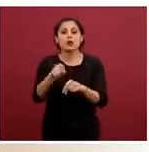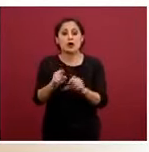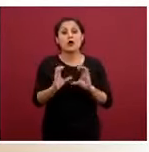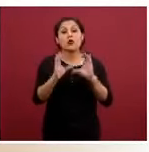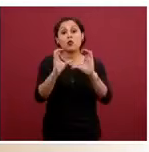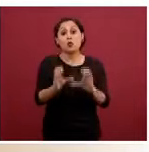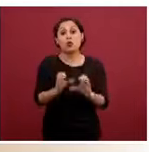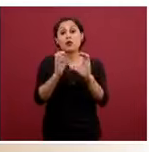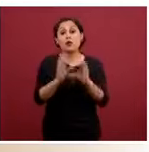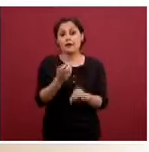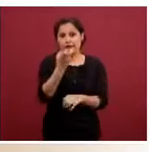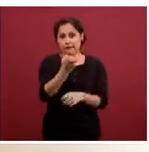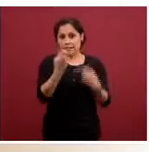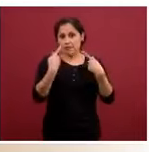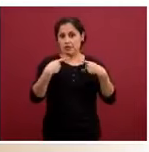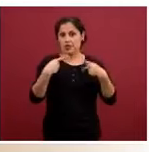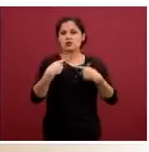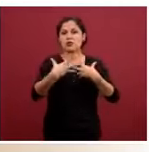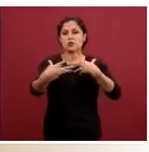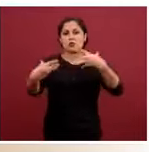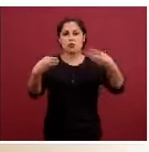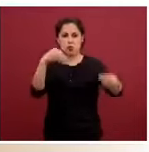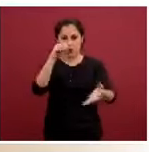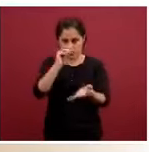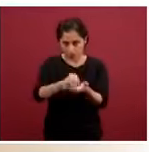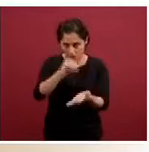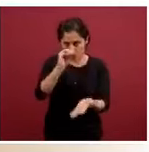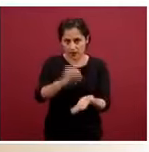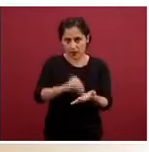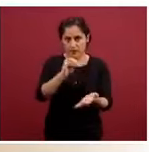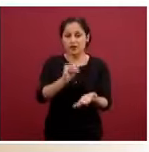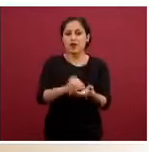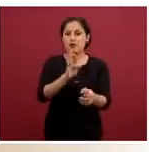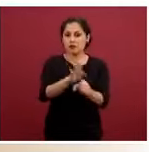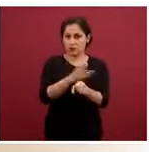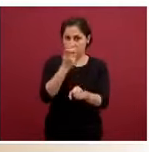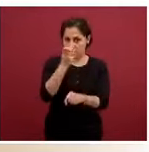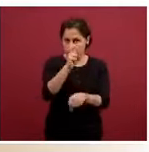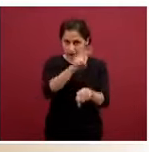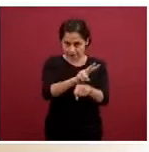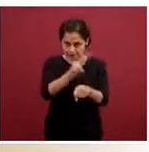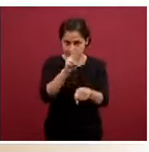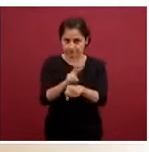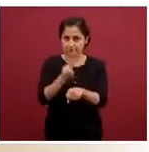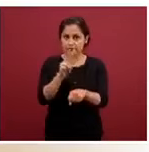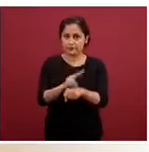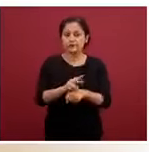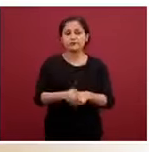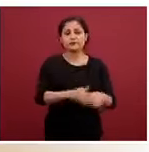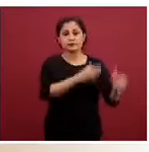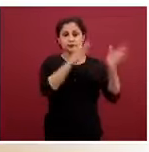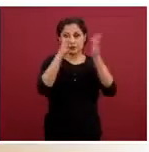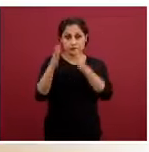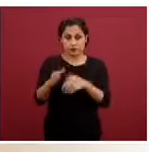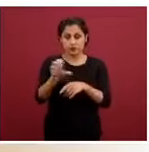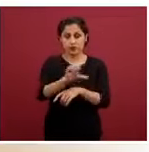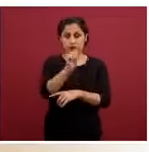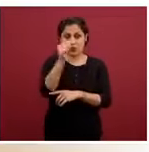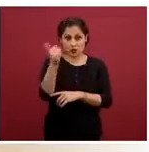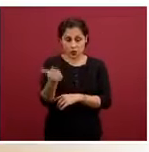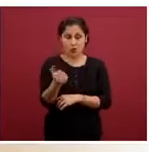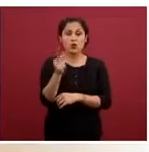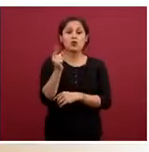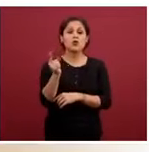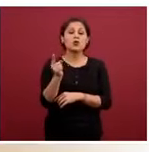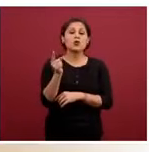propagándose la transmisión y por lo tanto mantenerse activa para nuestro país. Y también como dato